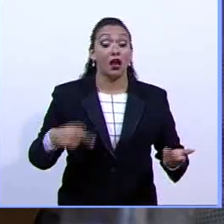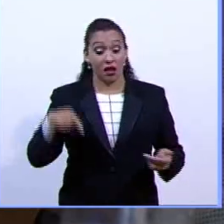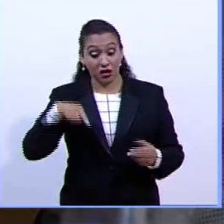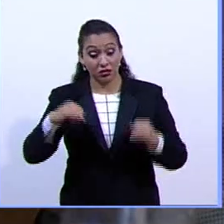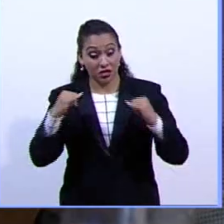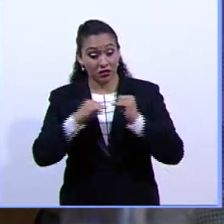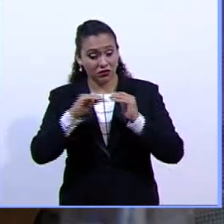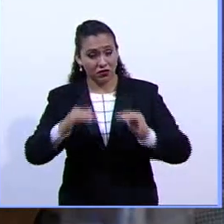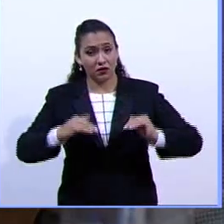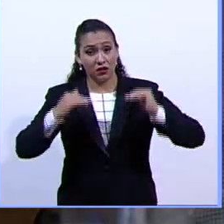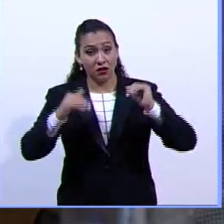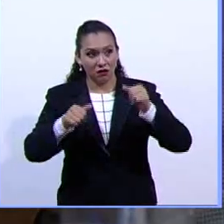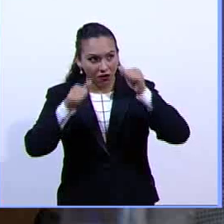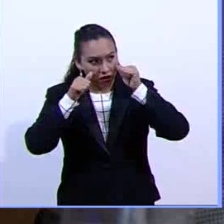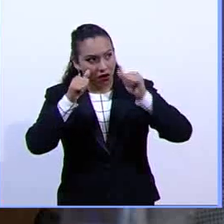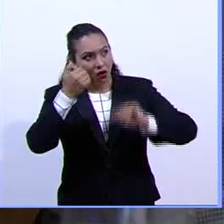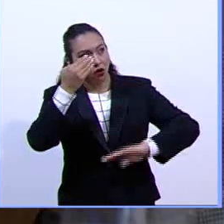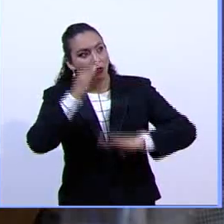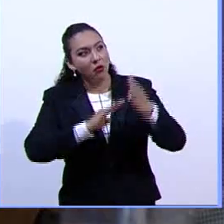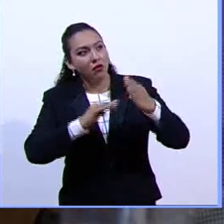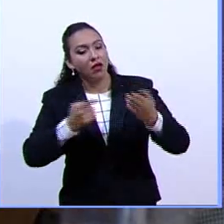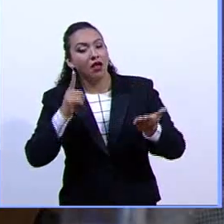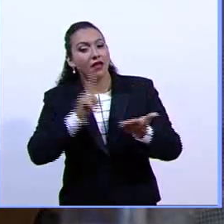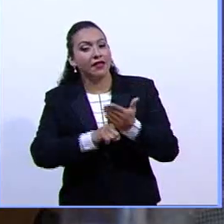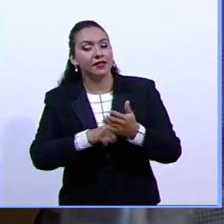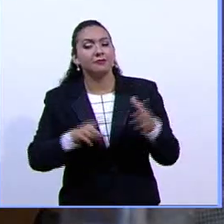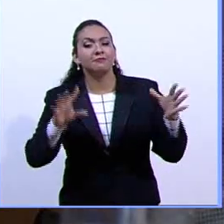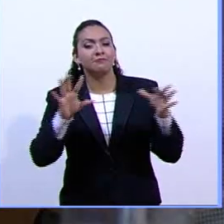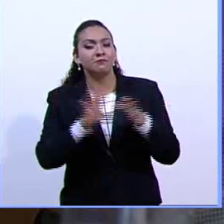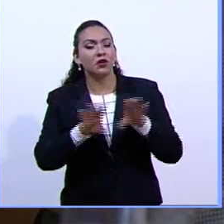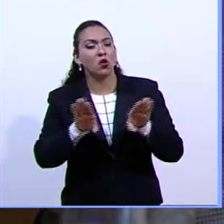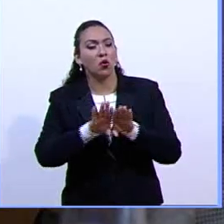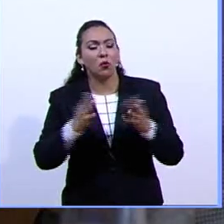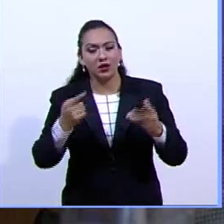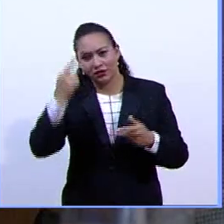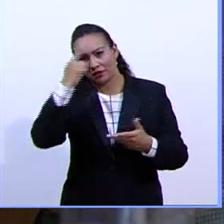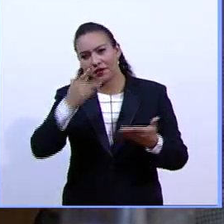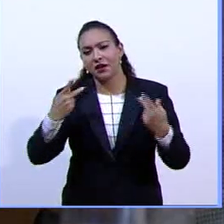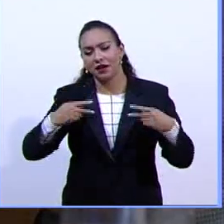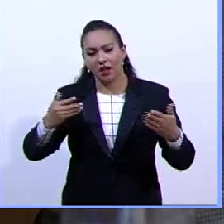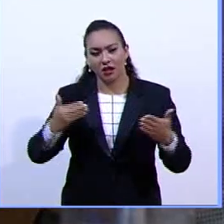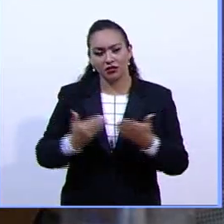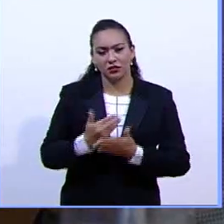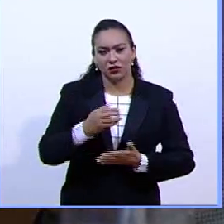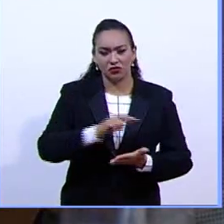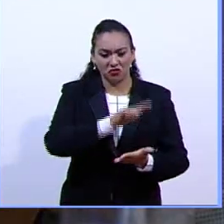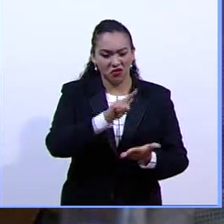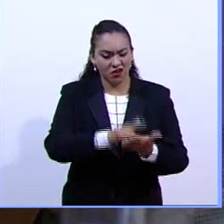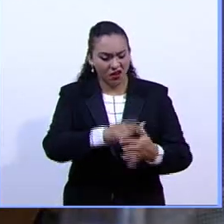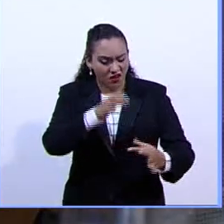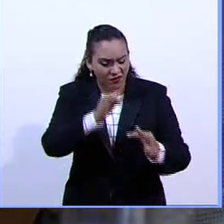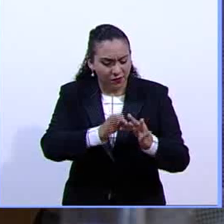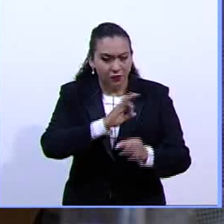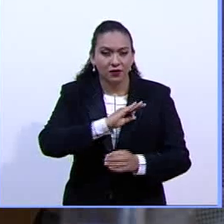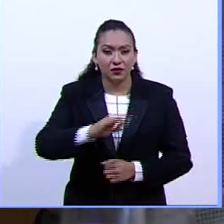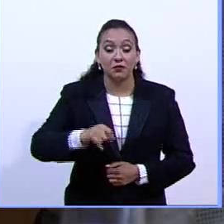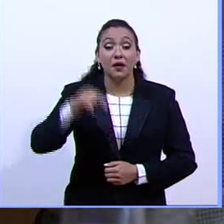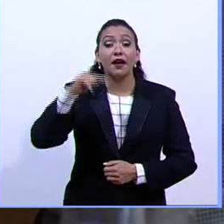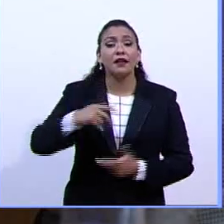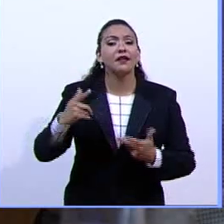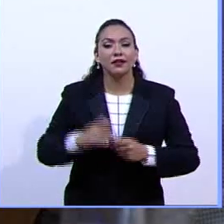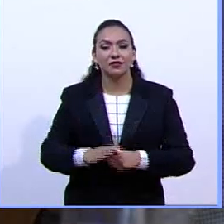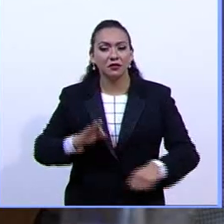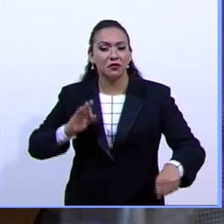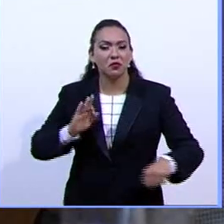referencia mundial en la defensa de los valores del Estado de Derecho. Está llamada a defender un